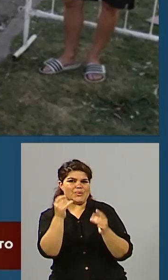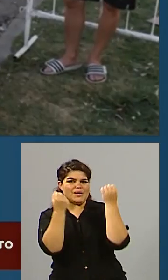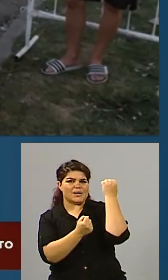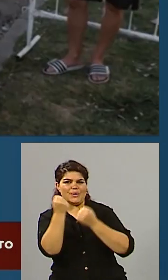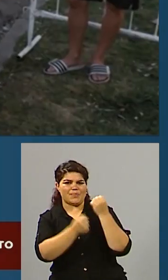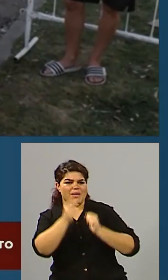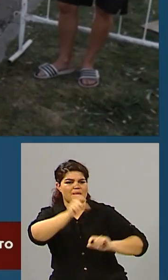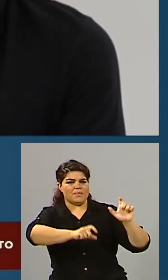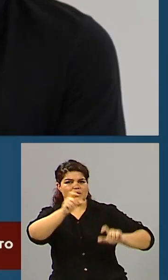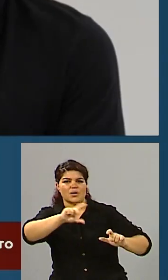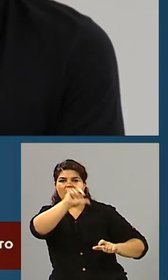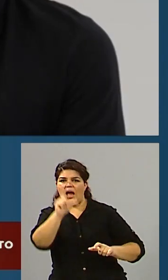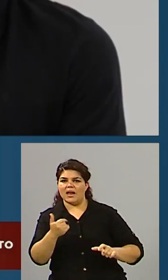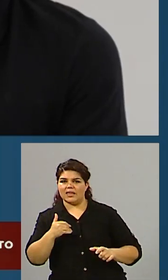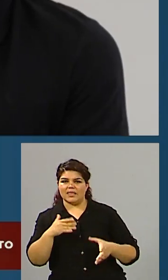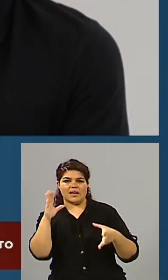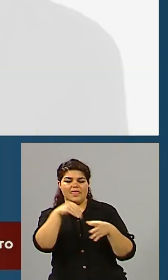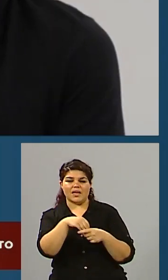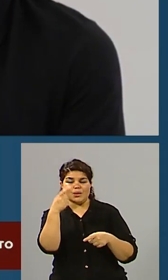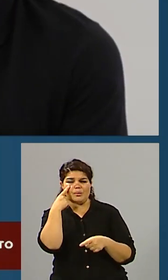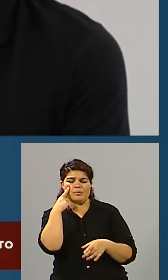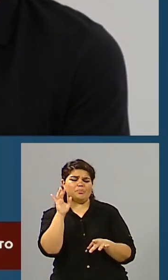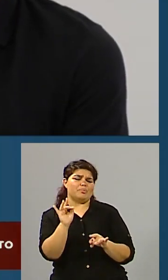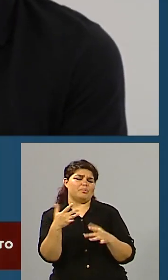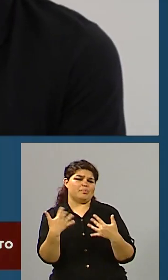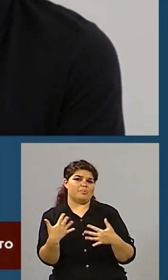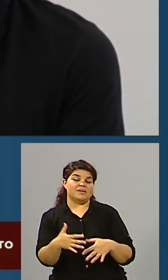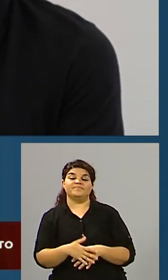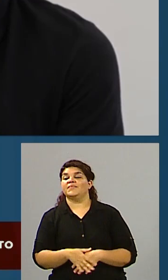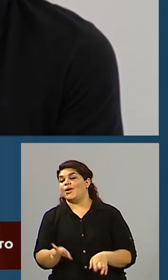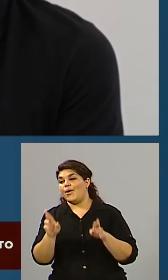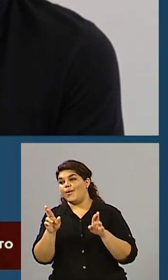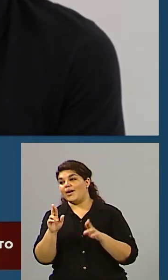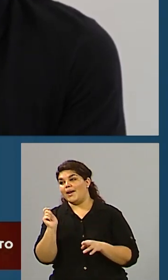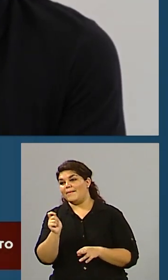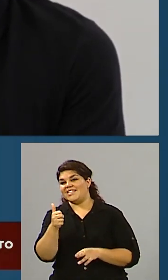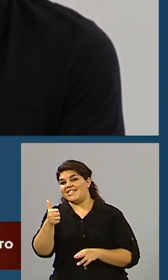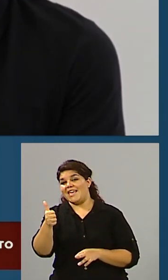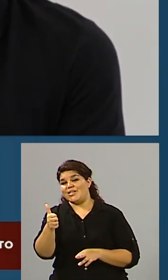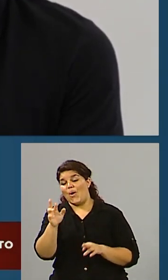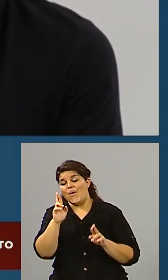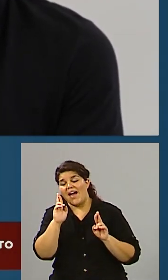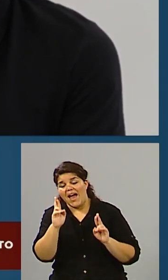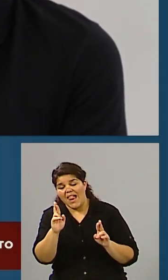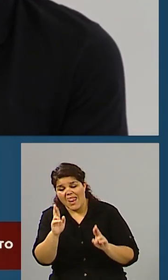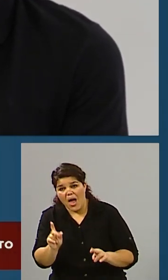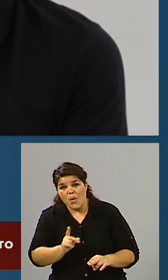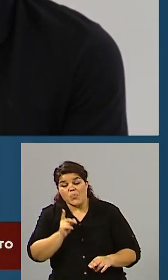y las argentinas. Y esperemos que sea bondadosa mi previsión y que sean 6 meses y no un año. Sobre